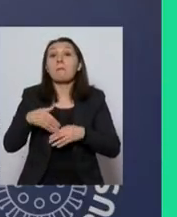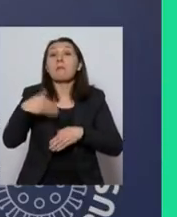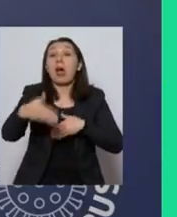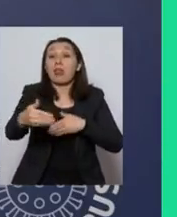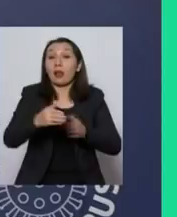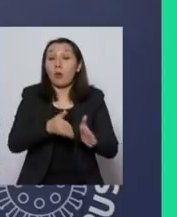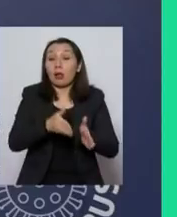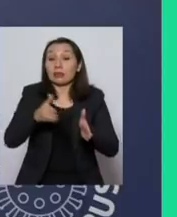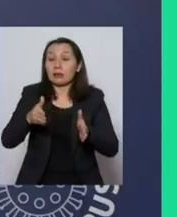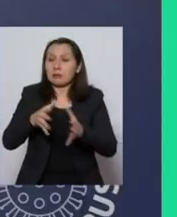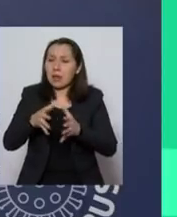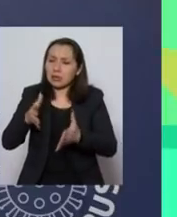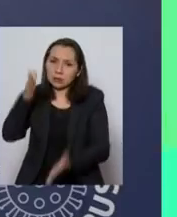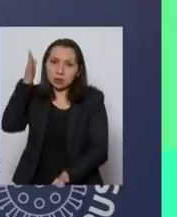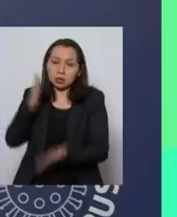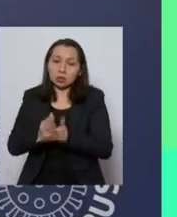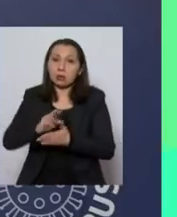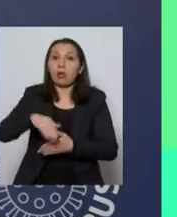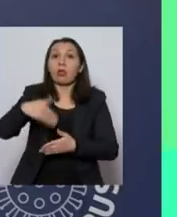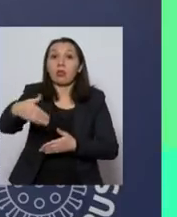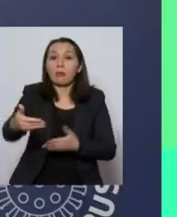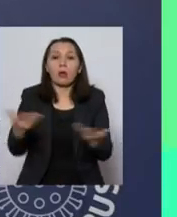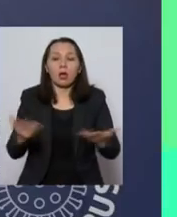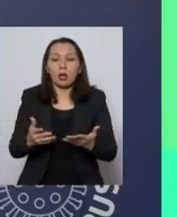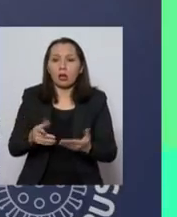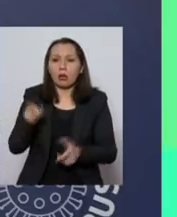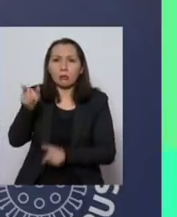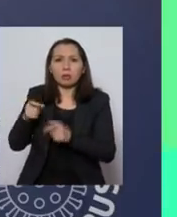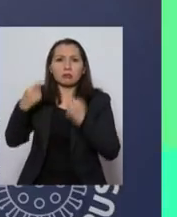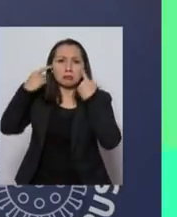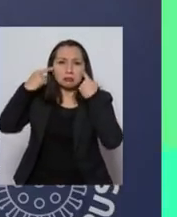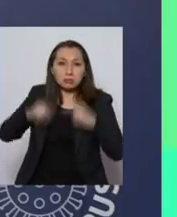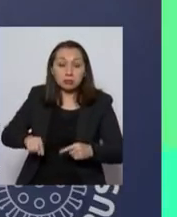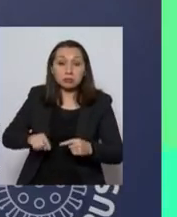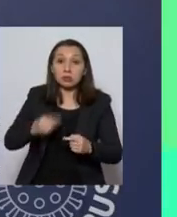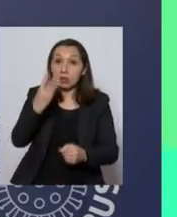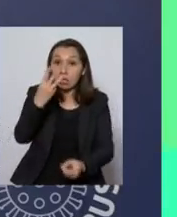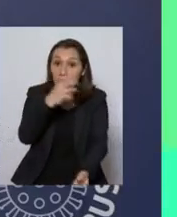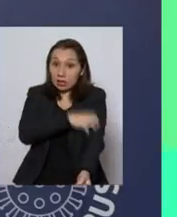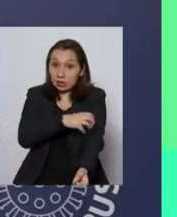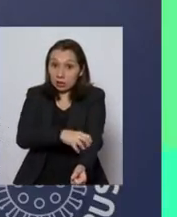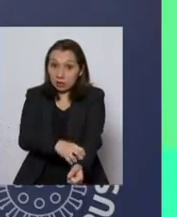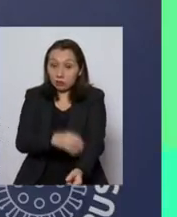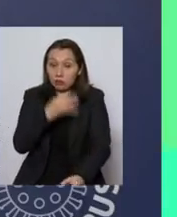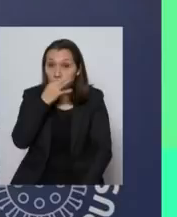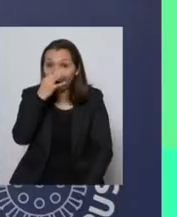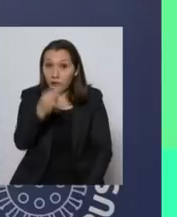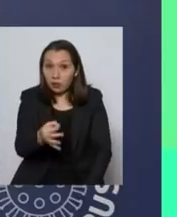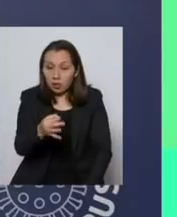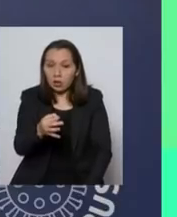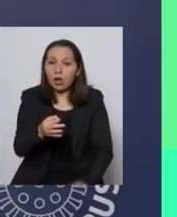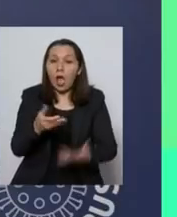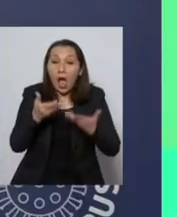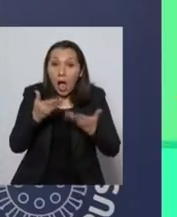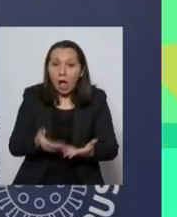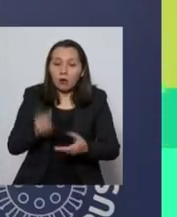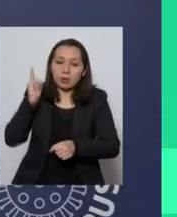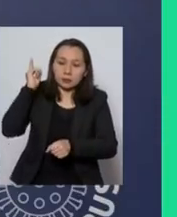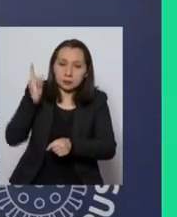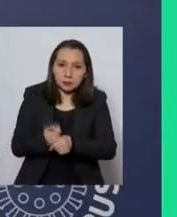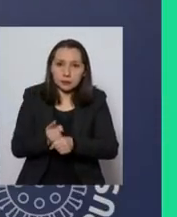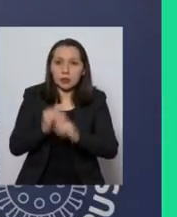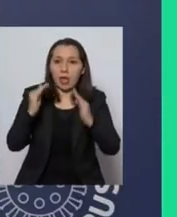mucho más estricta, en el sentido de que efectivamente en las tres regiones que he mencionado estamos